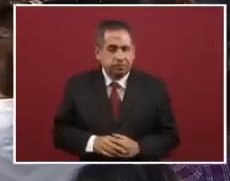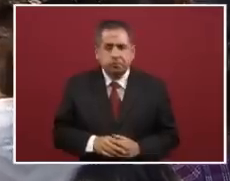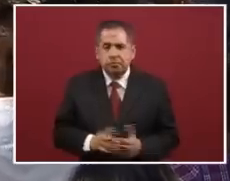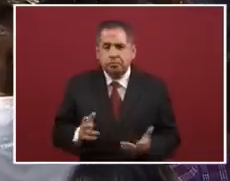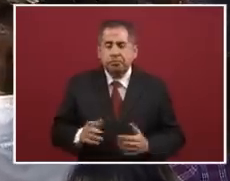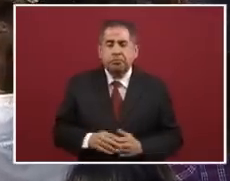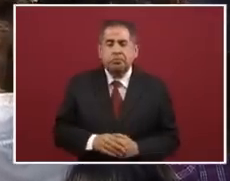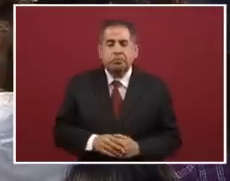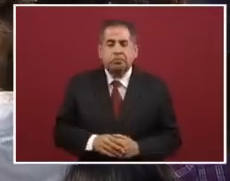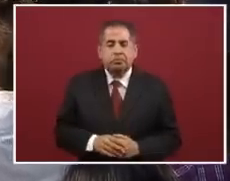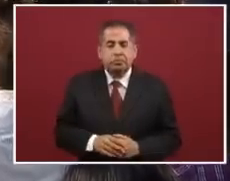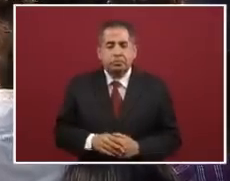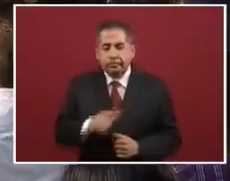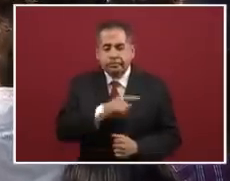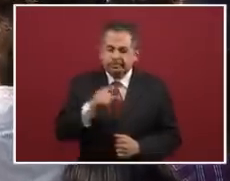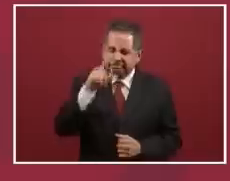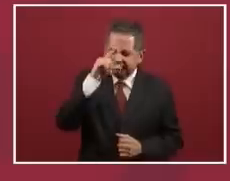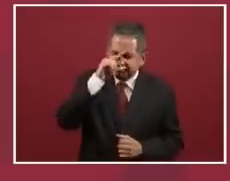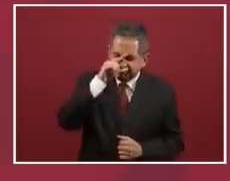se les cebó,